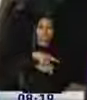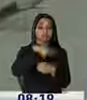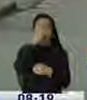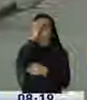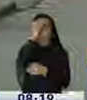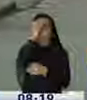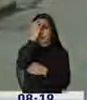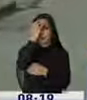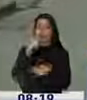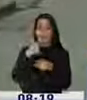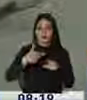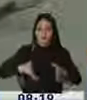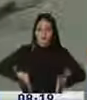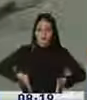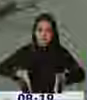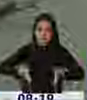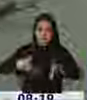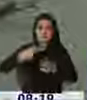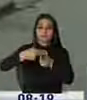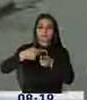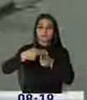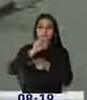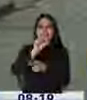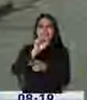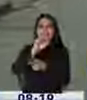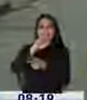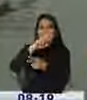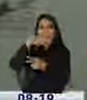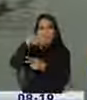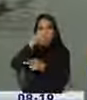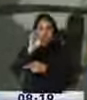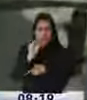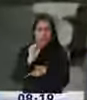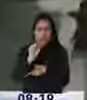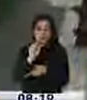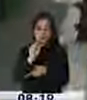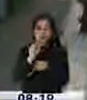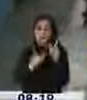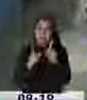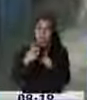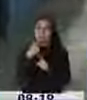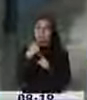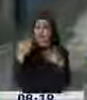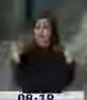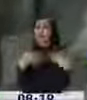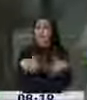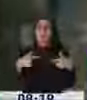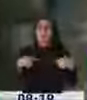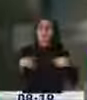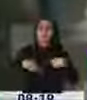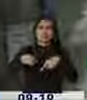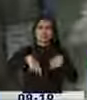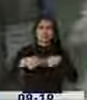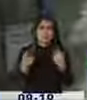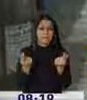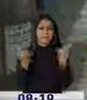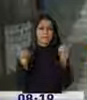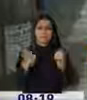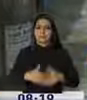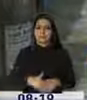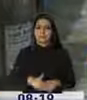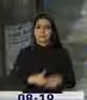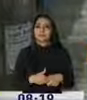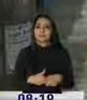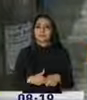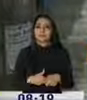preocupados, ya que la calle Serapio Japerabi, a decir de sus habitantes, se ha convertido en una autopista. Esta calle